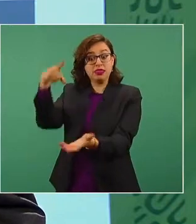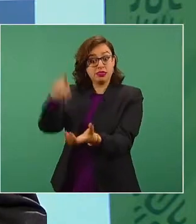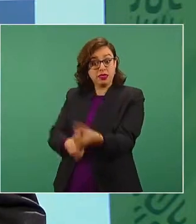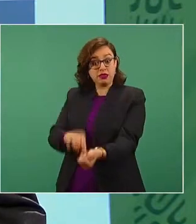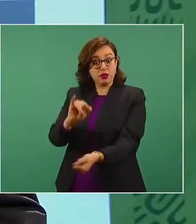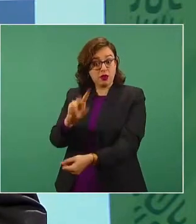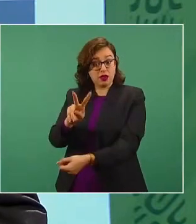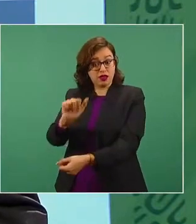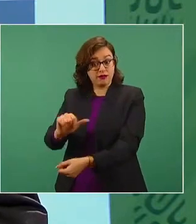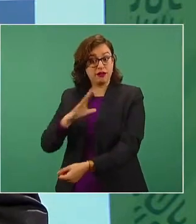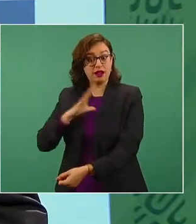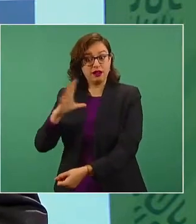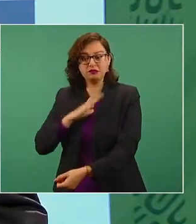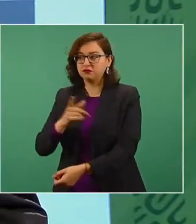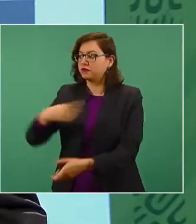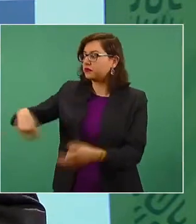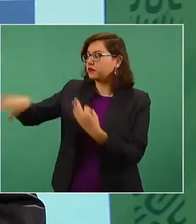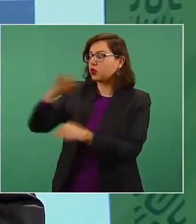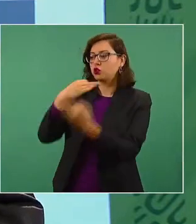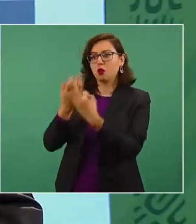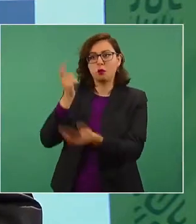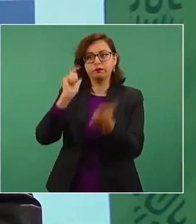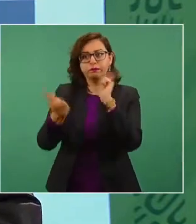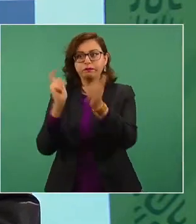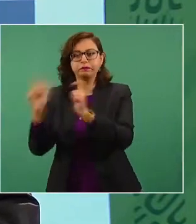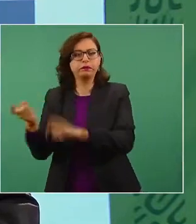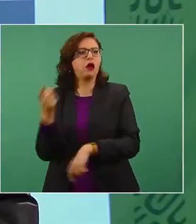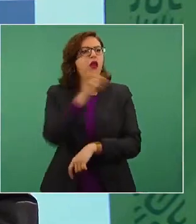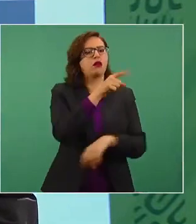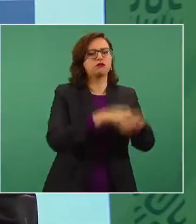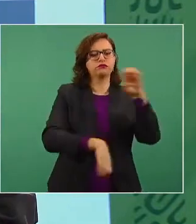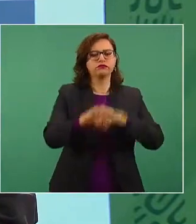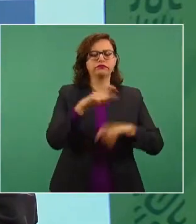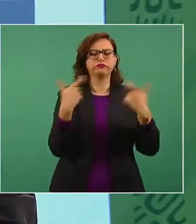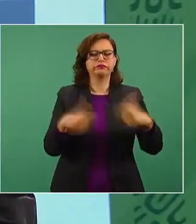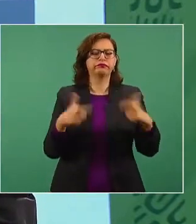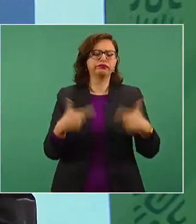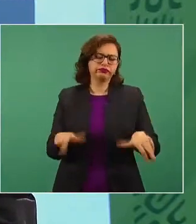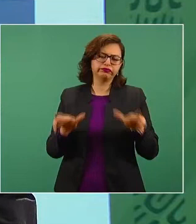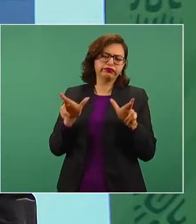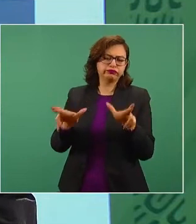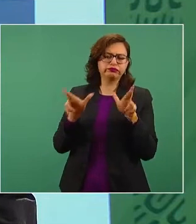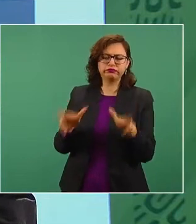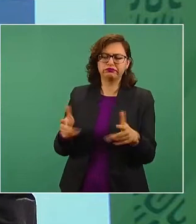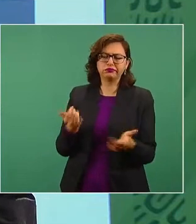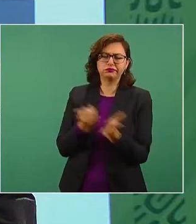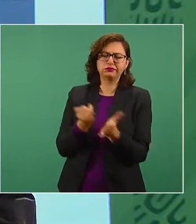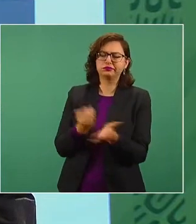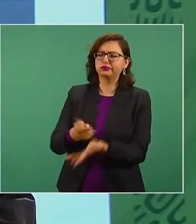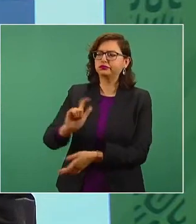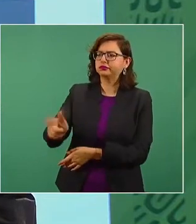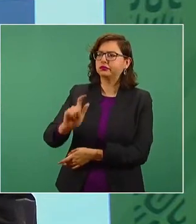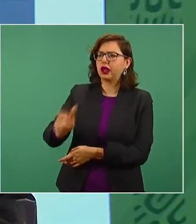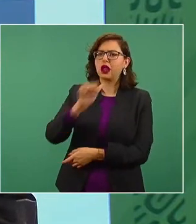y a los grandes se les devolvían los impuestos.